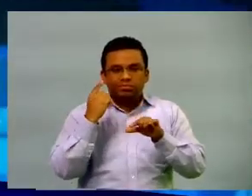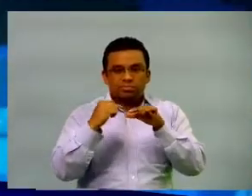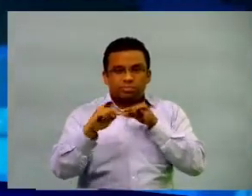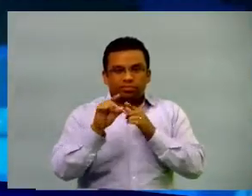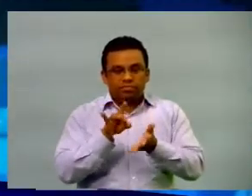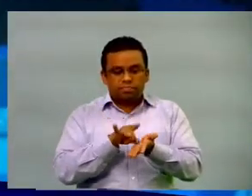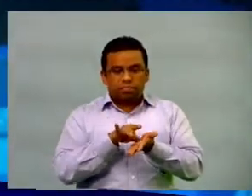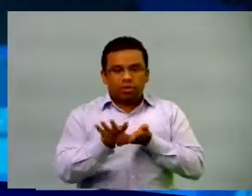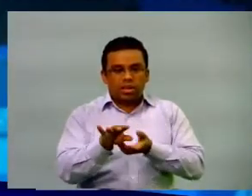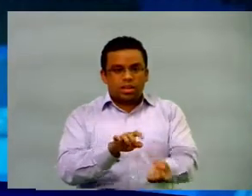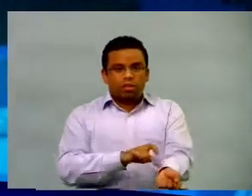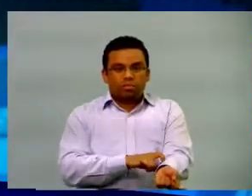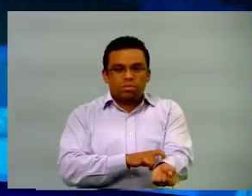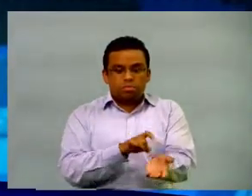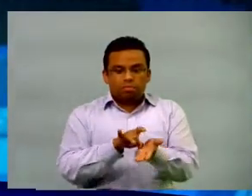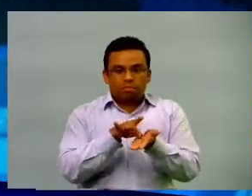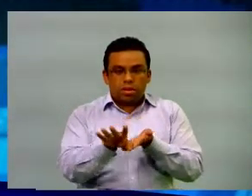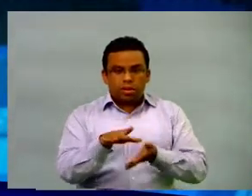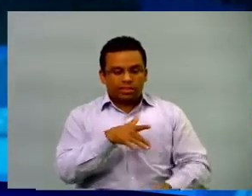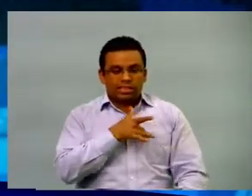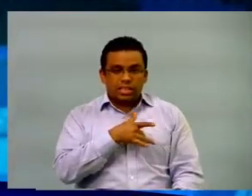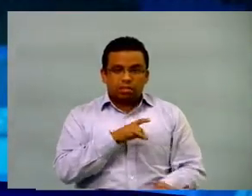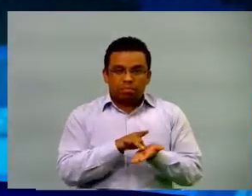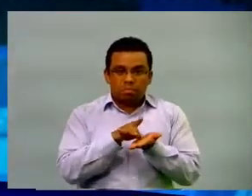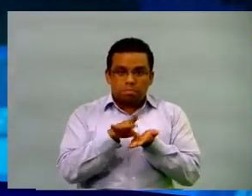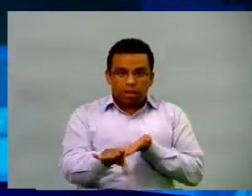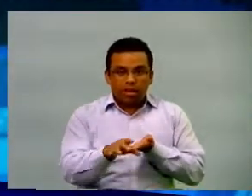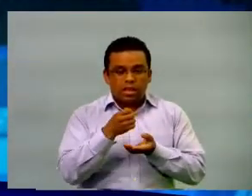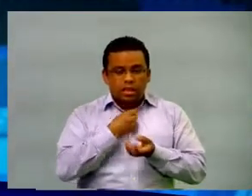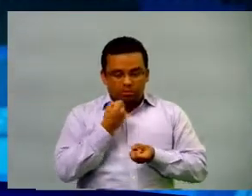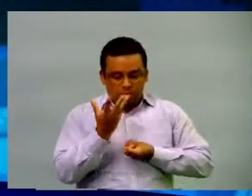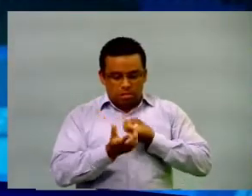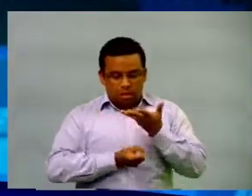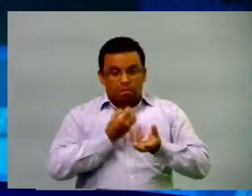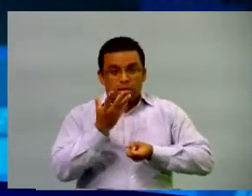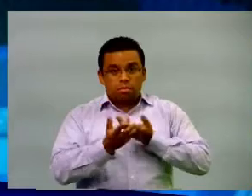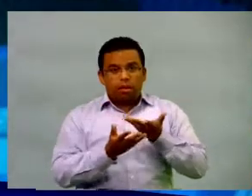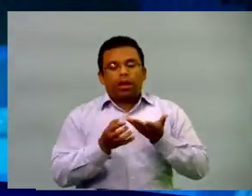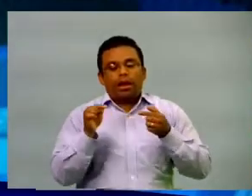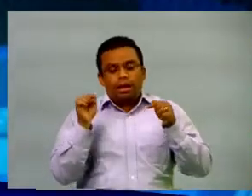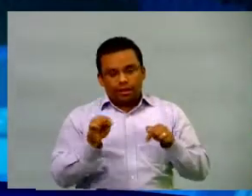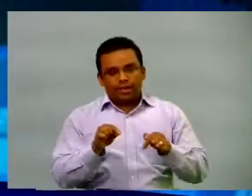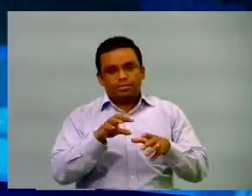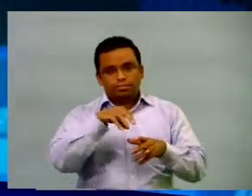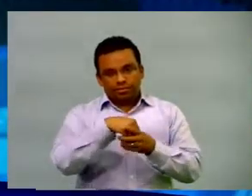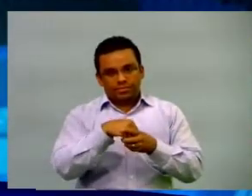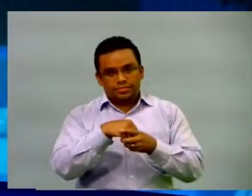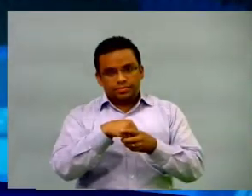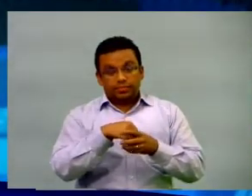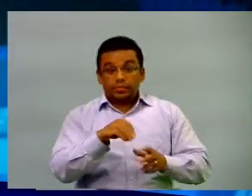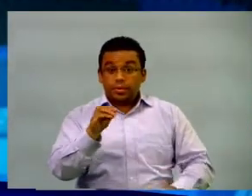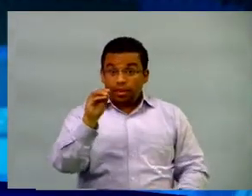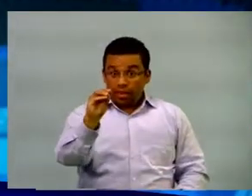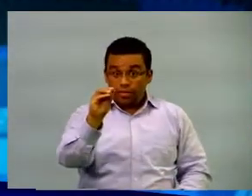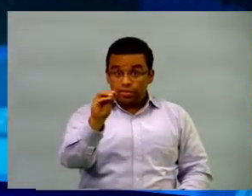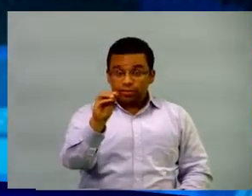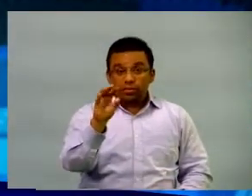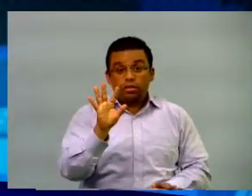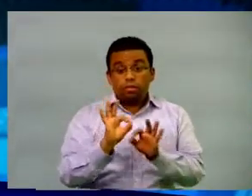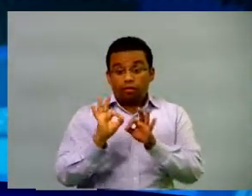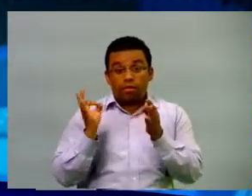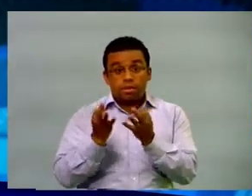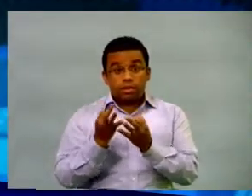y muchos, digamos que expresiones a través de las redes sociales. Un dato importante, más de 3.000 familias